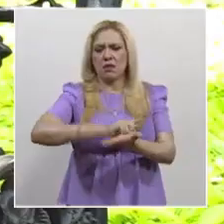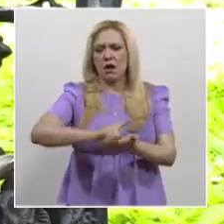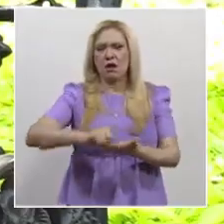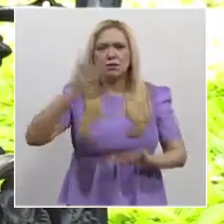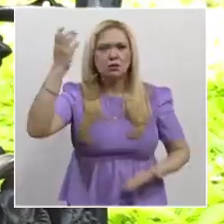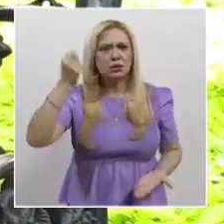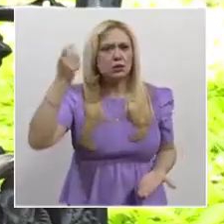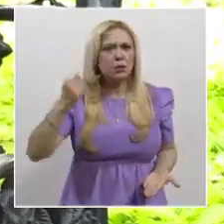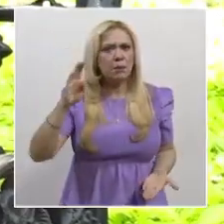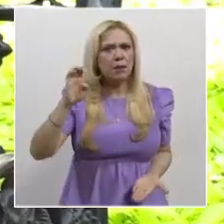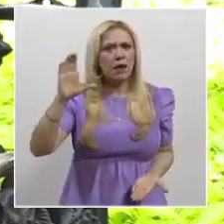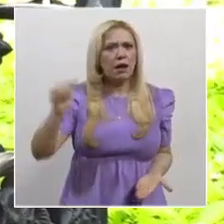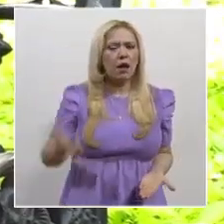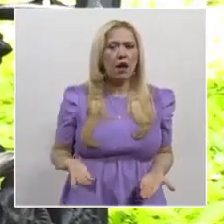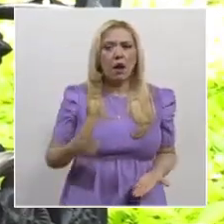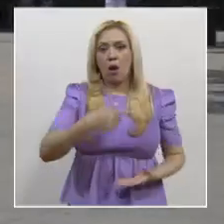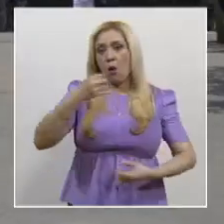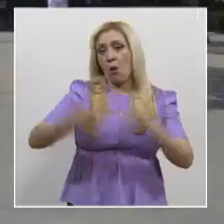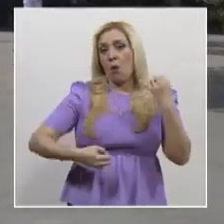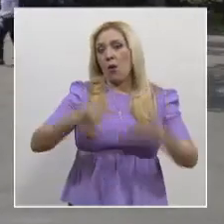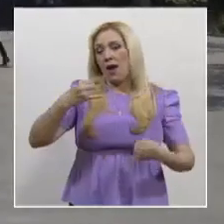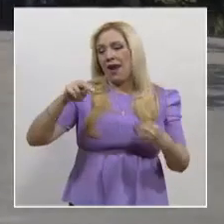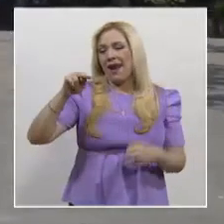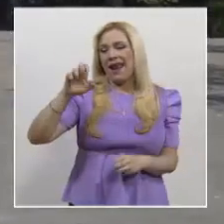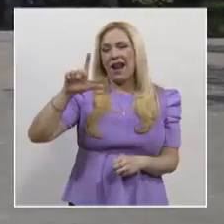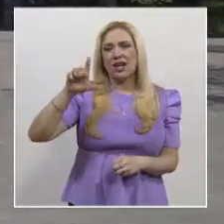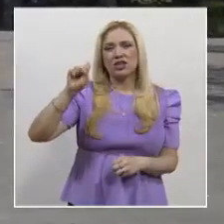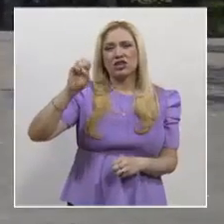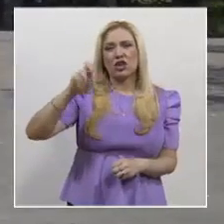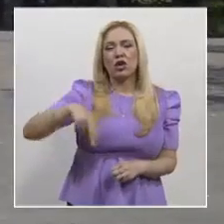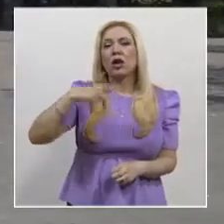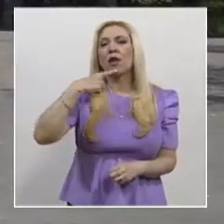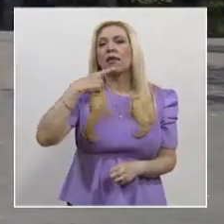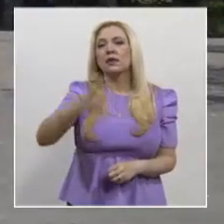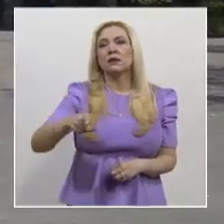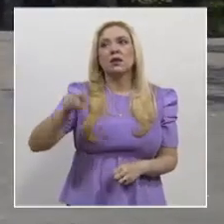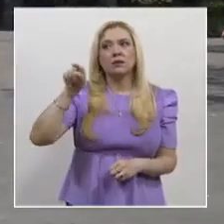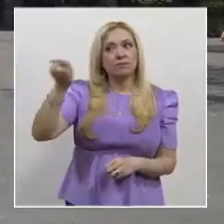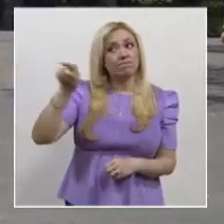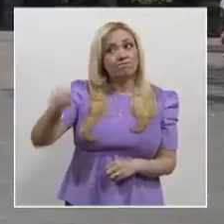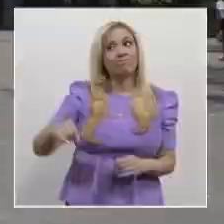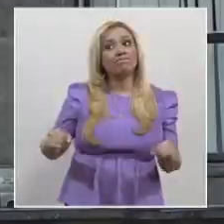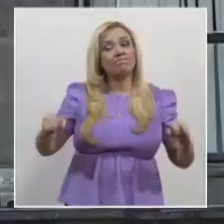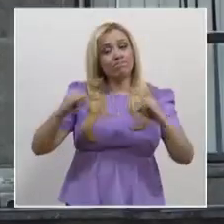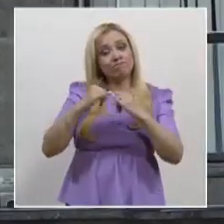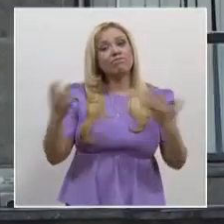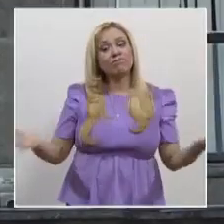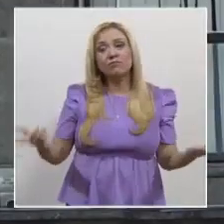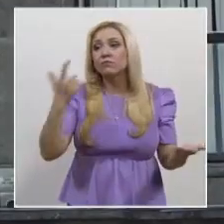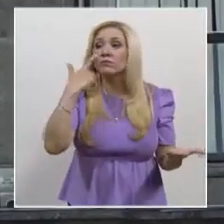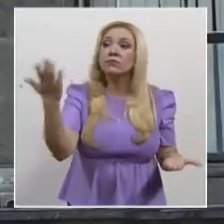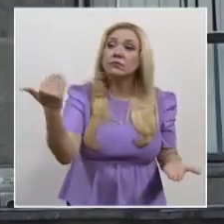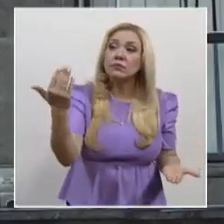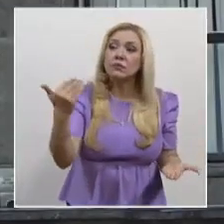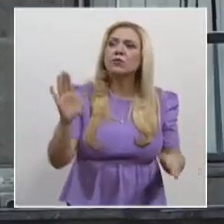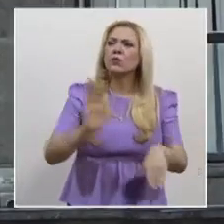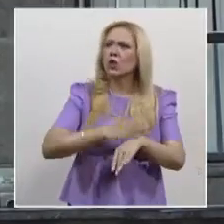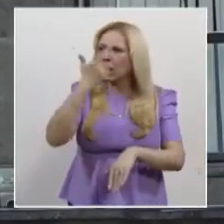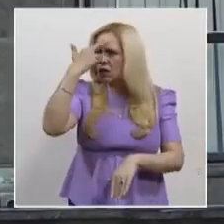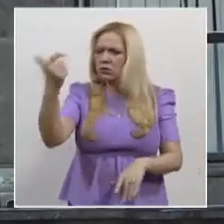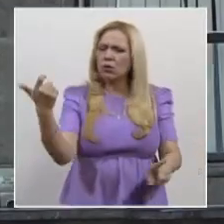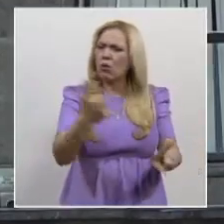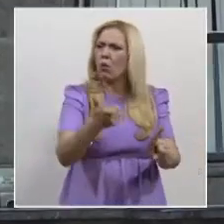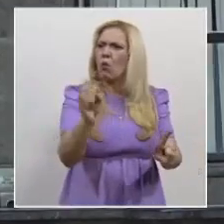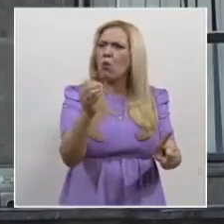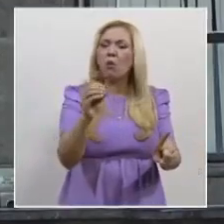pensión. El juez Nelson Loranca Ventura indicó que la autoridad no justificó la decisión de suspender el pago